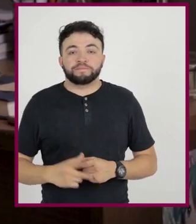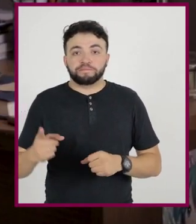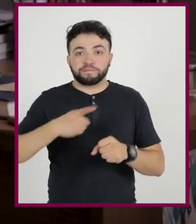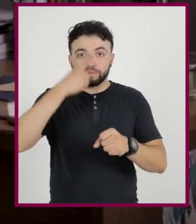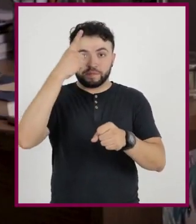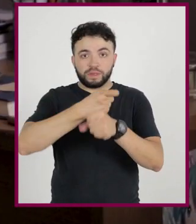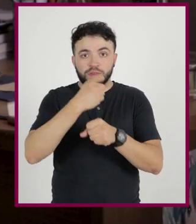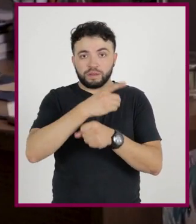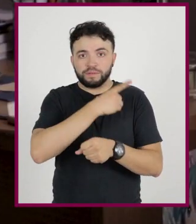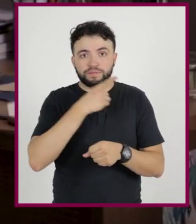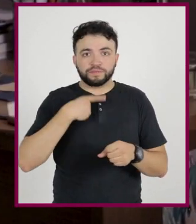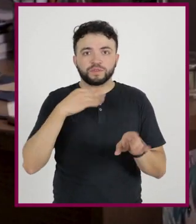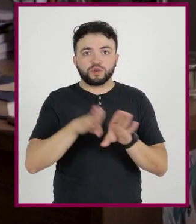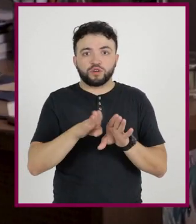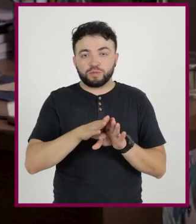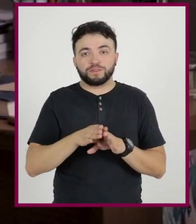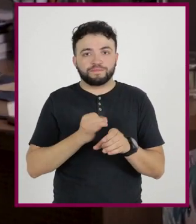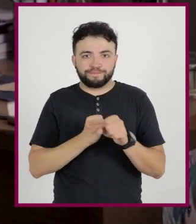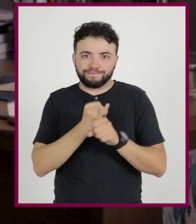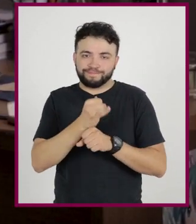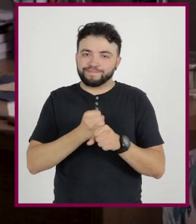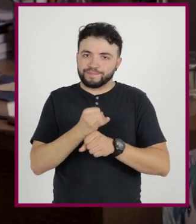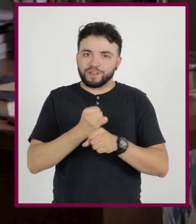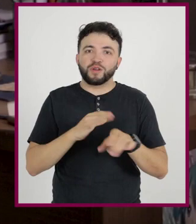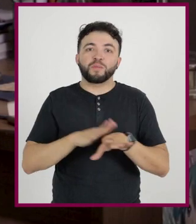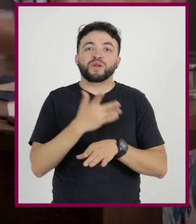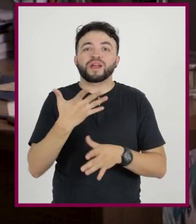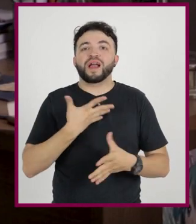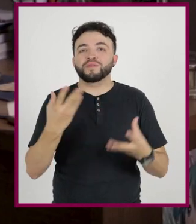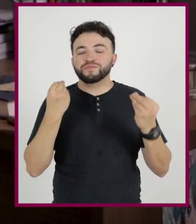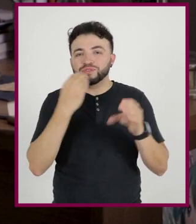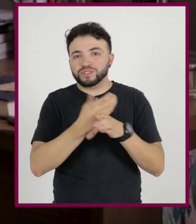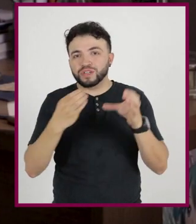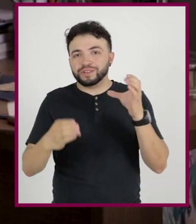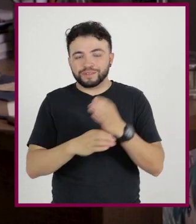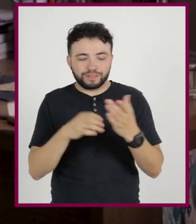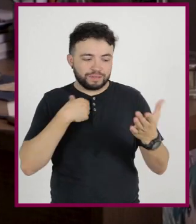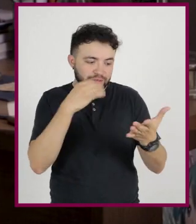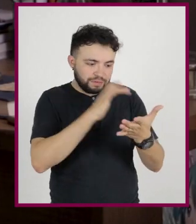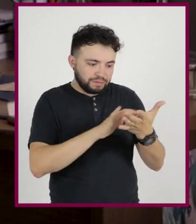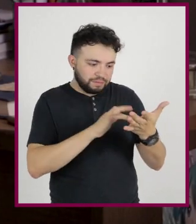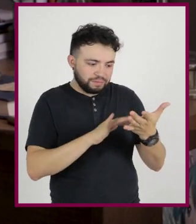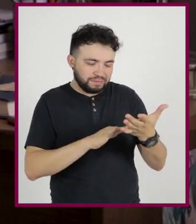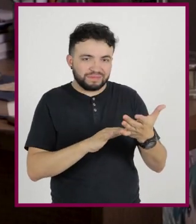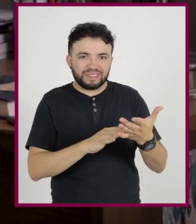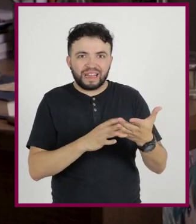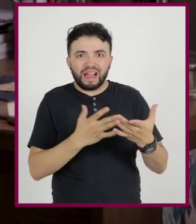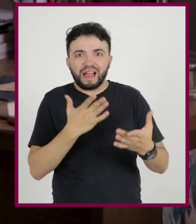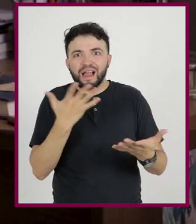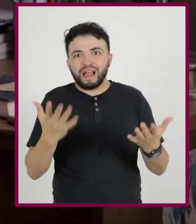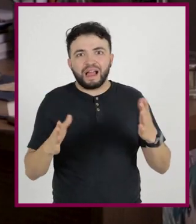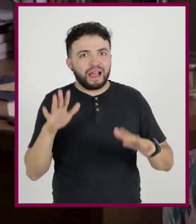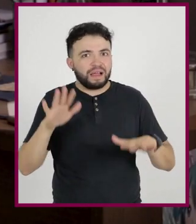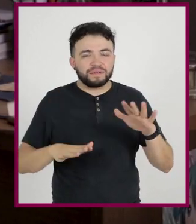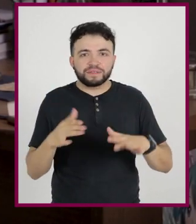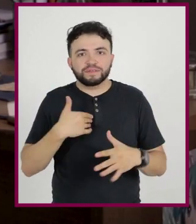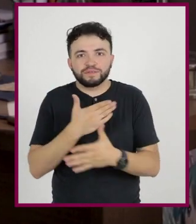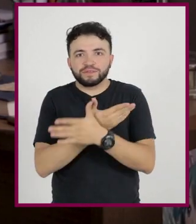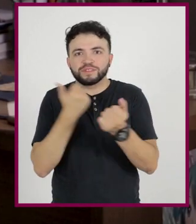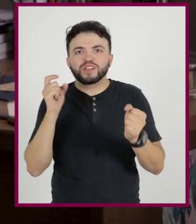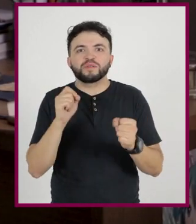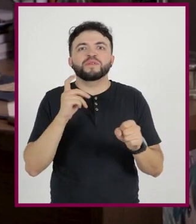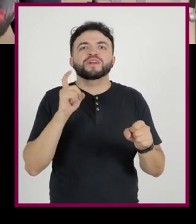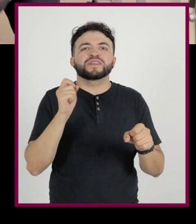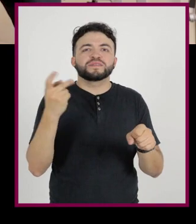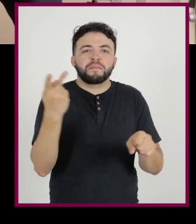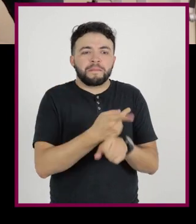¡Ya! Primero requieres disponerte a investigar, pues hay muchas cosas que rodean una obra que no sabemos, como el contexto